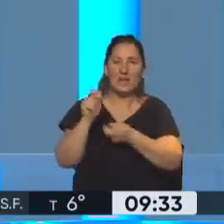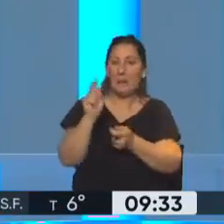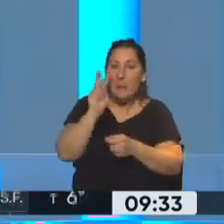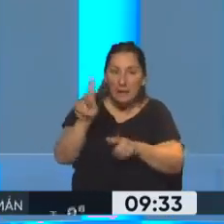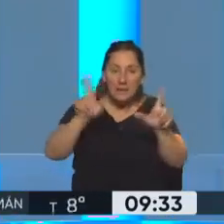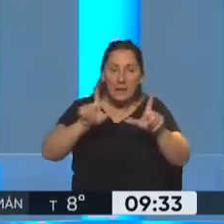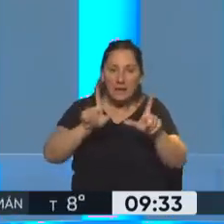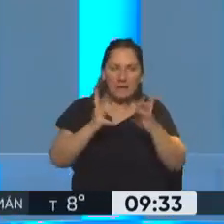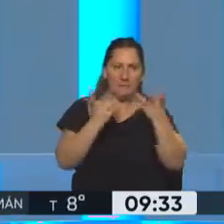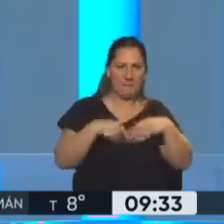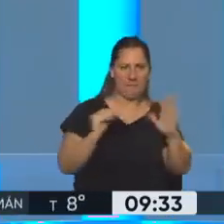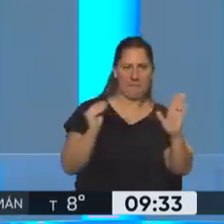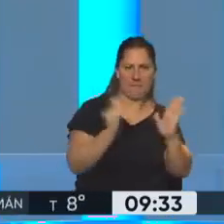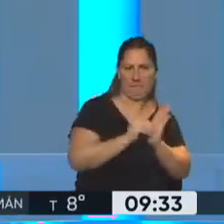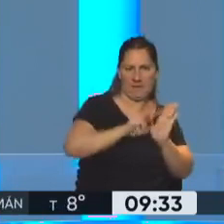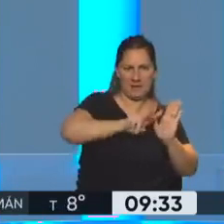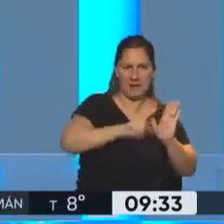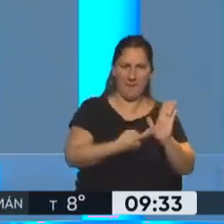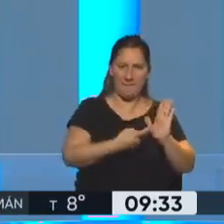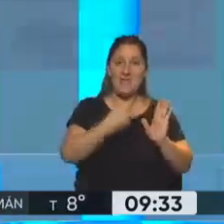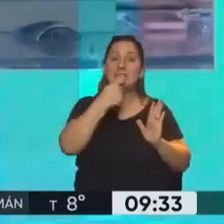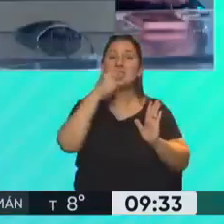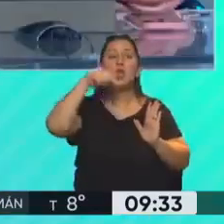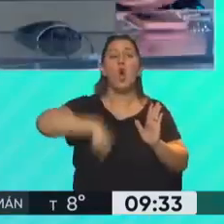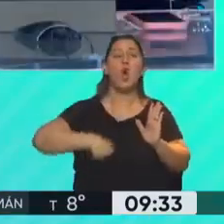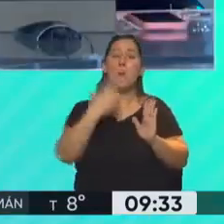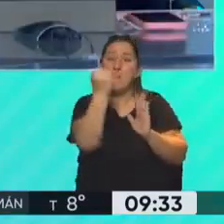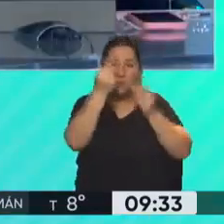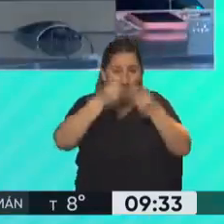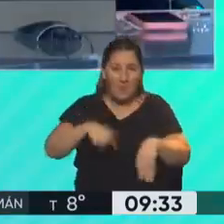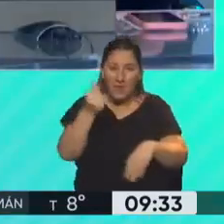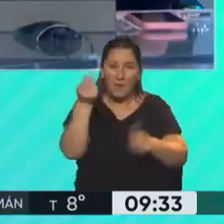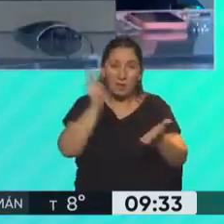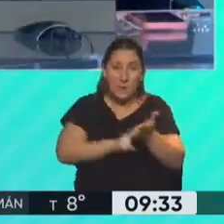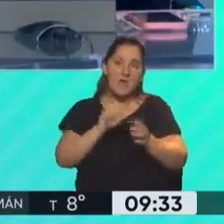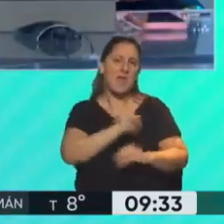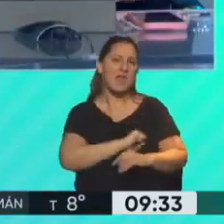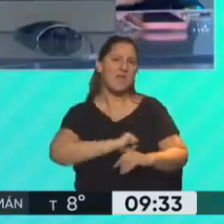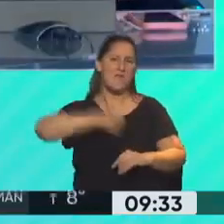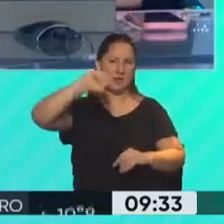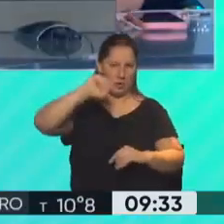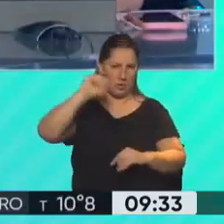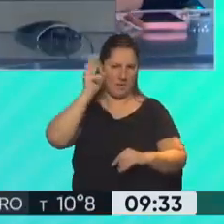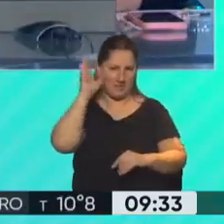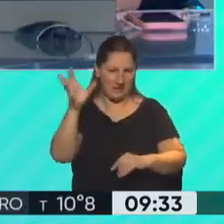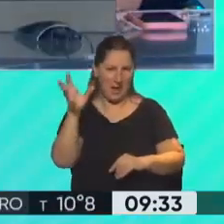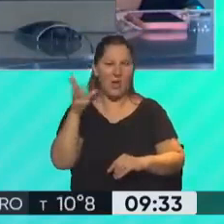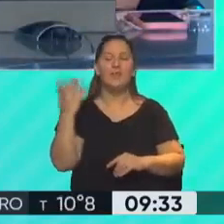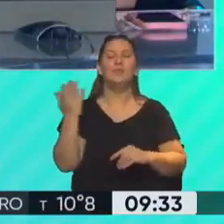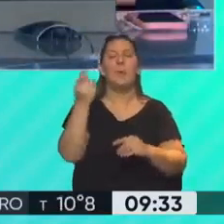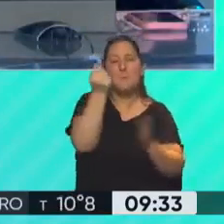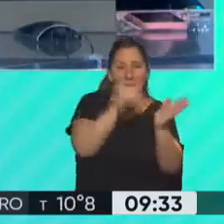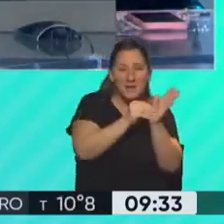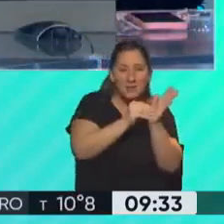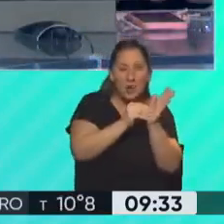precios pero de todos modos si hoy hubiera una devaluación la inflación se dispararía entonces no están los precios acomodados al tipo de cambio